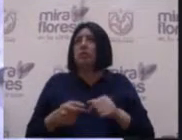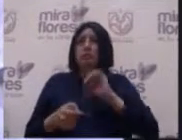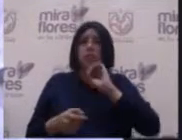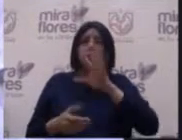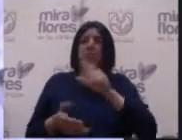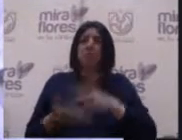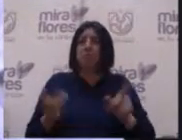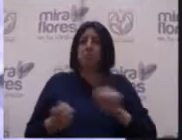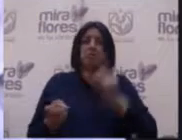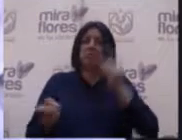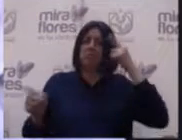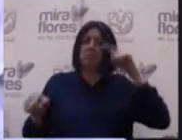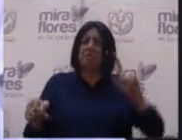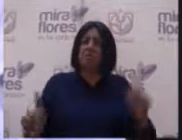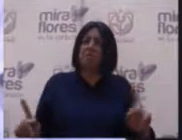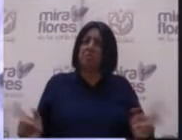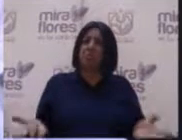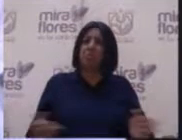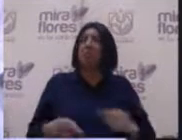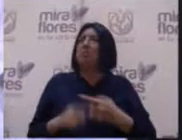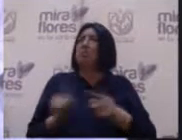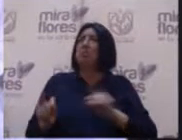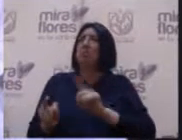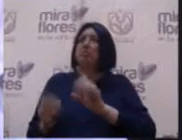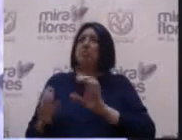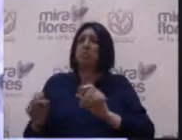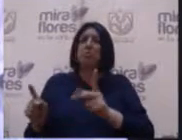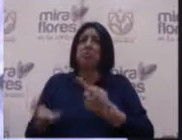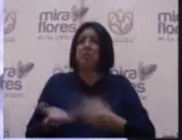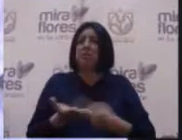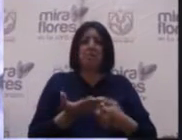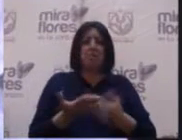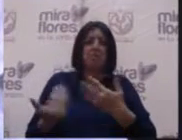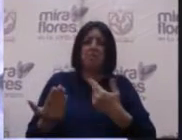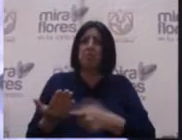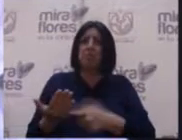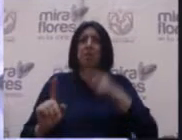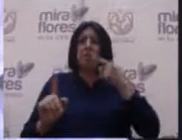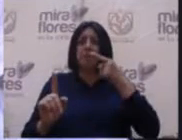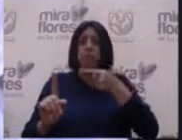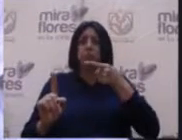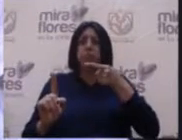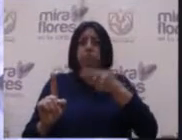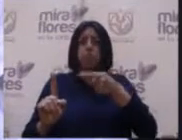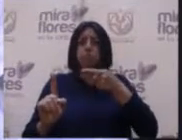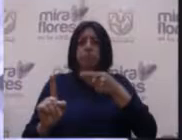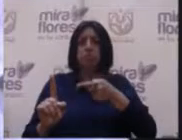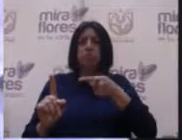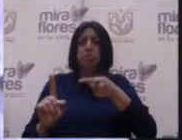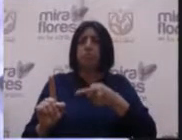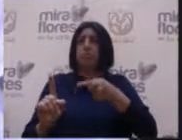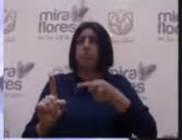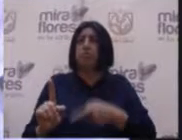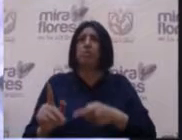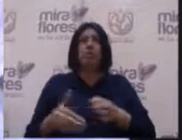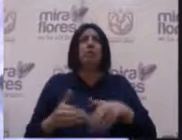que ella no estaba de acuerdo con eso. Pero no hemos tenido la oportunidad de discutirlo punto por punto como deberíamos haber hecho